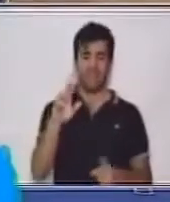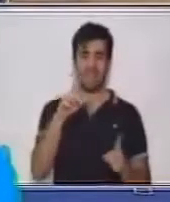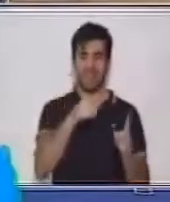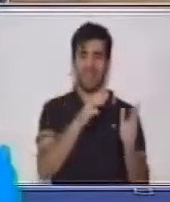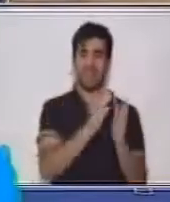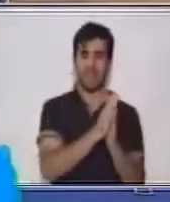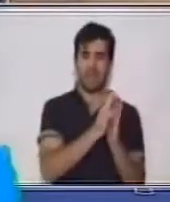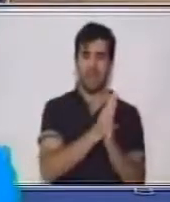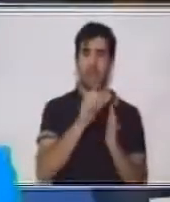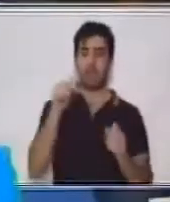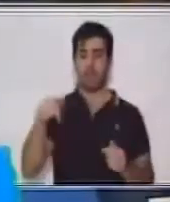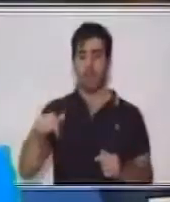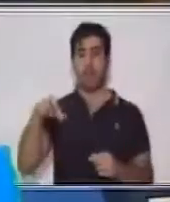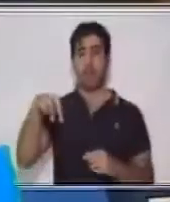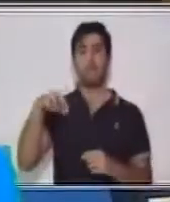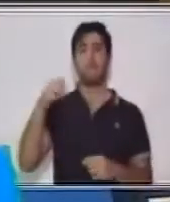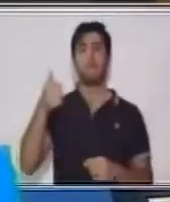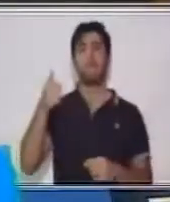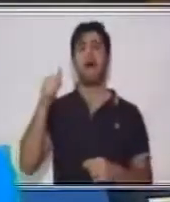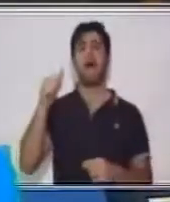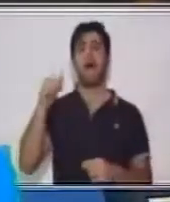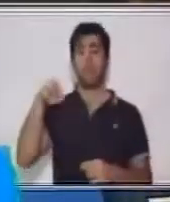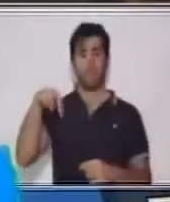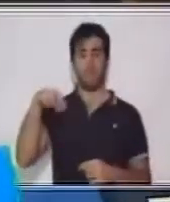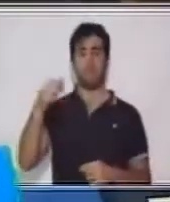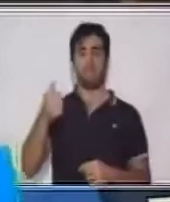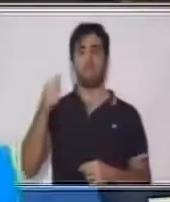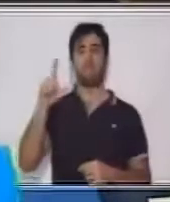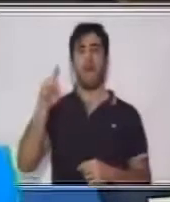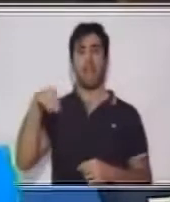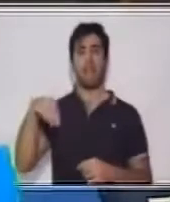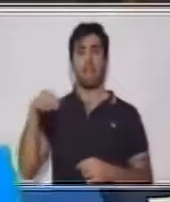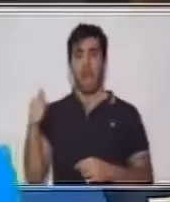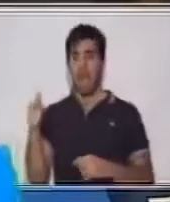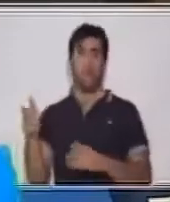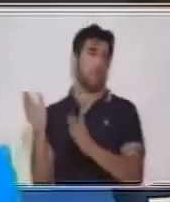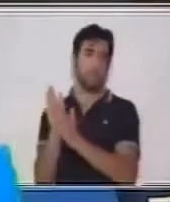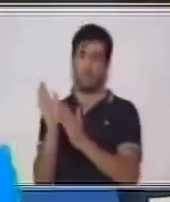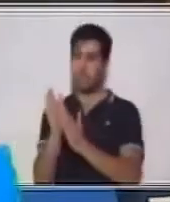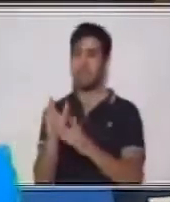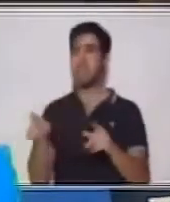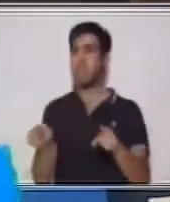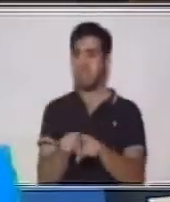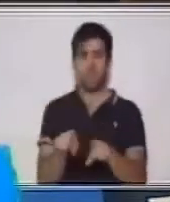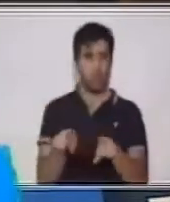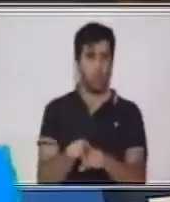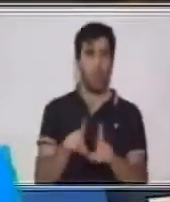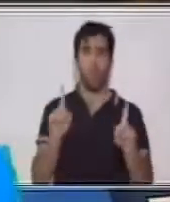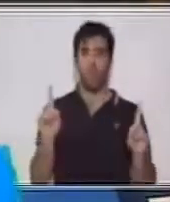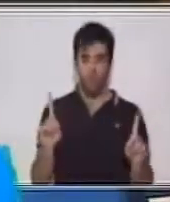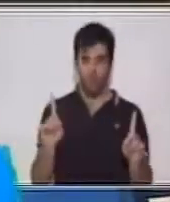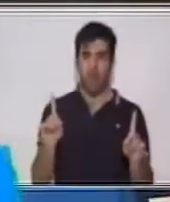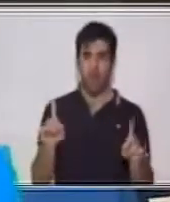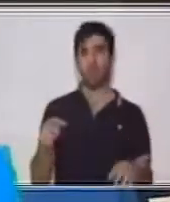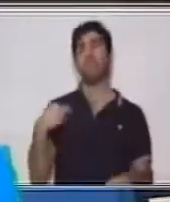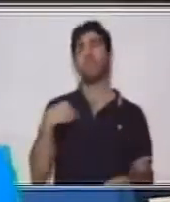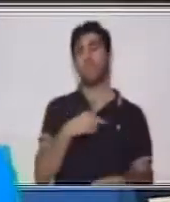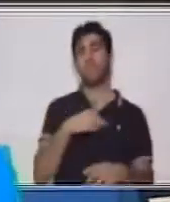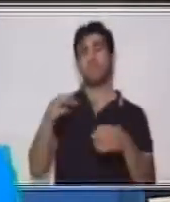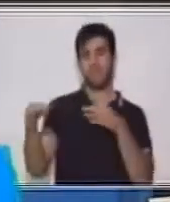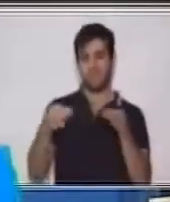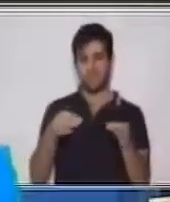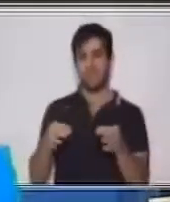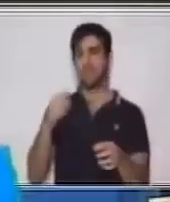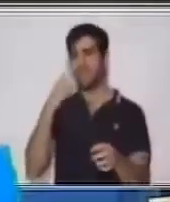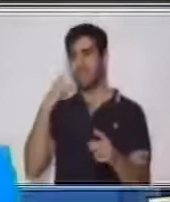traje también una serie de palabras que les vamos a buscar otra pronunciación, pero que significan